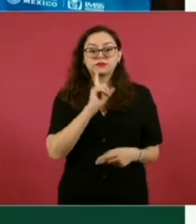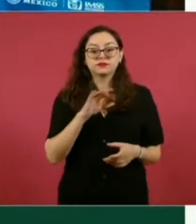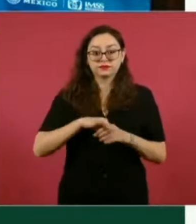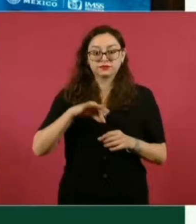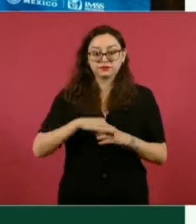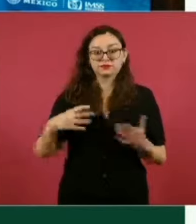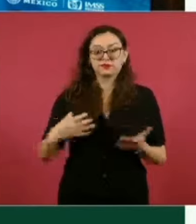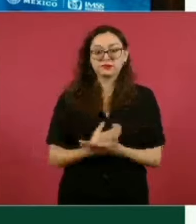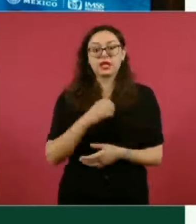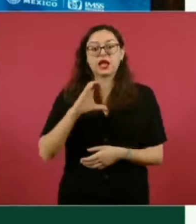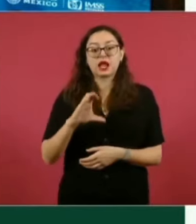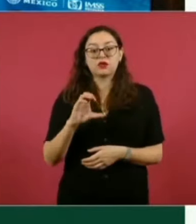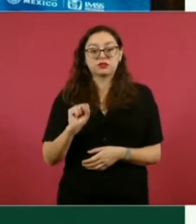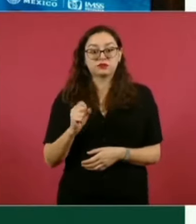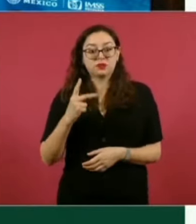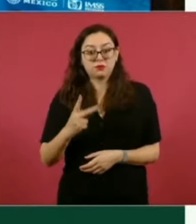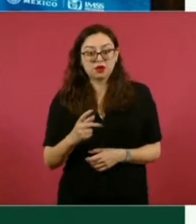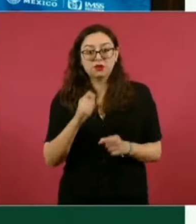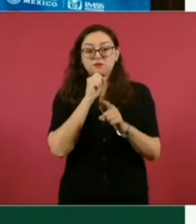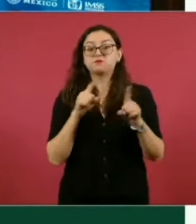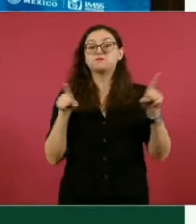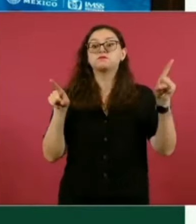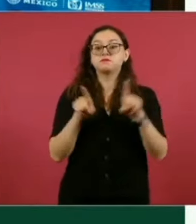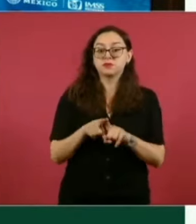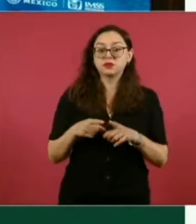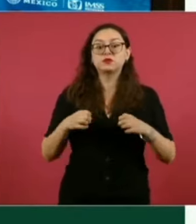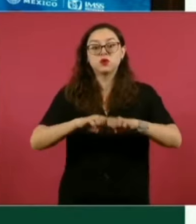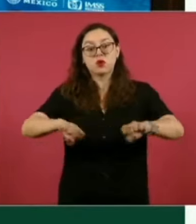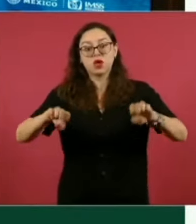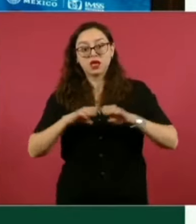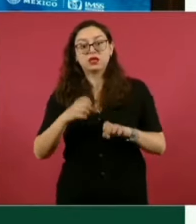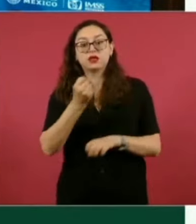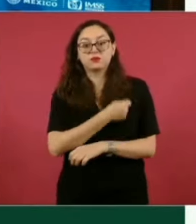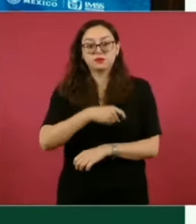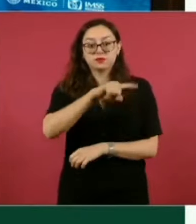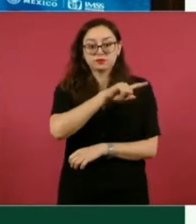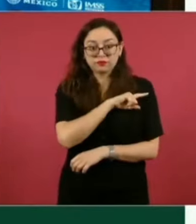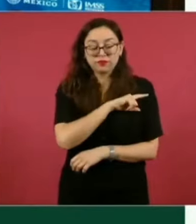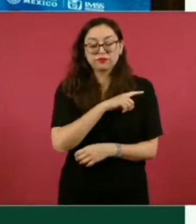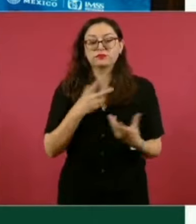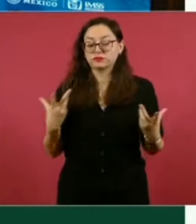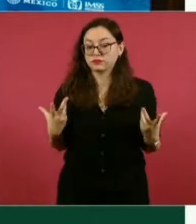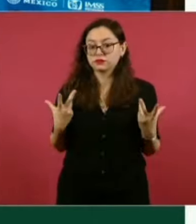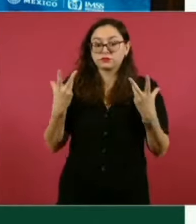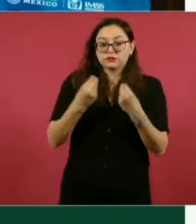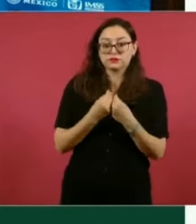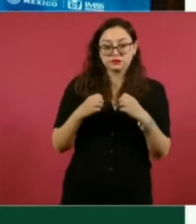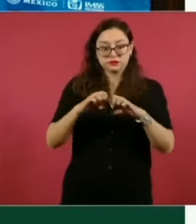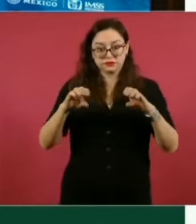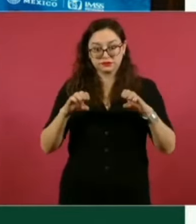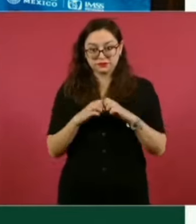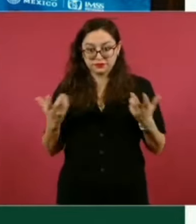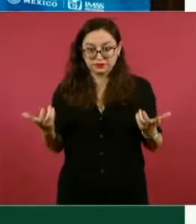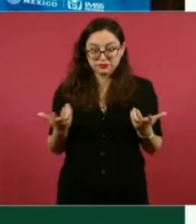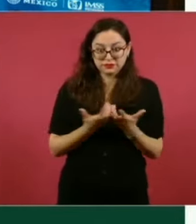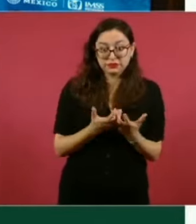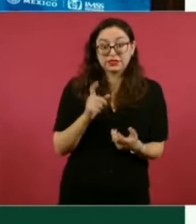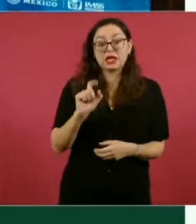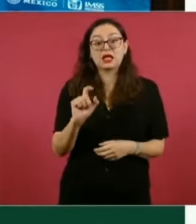Sheinbaum, y con el Gabinete de Salud, también con el Gabinete de Salud entrante, pero fundamentalmente con los